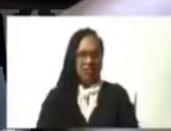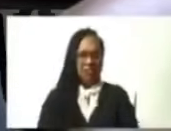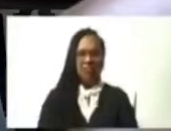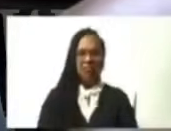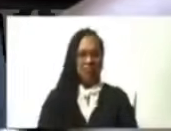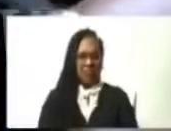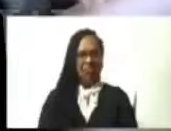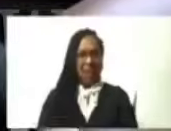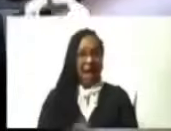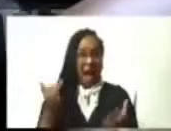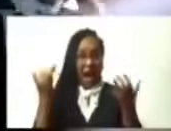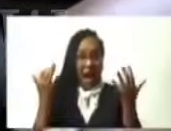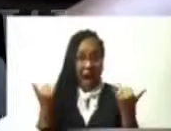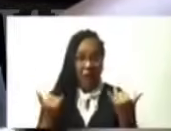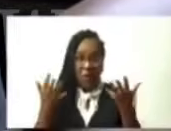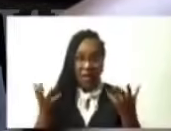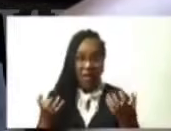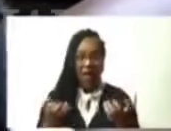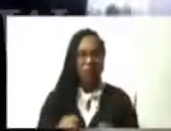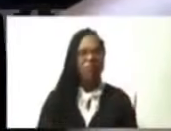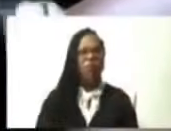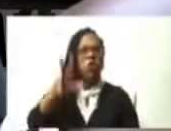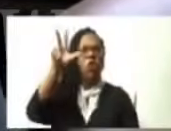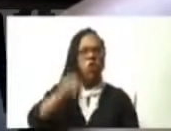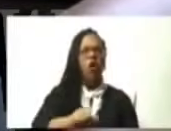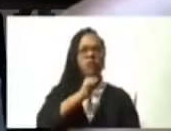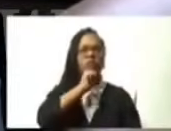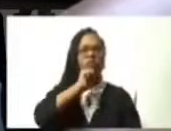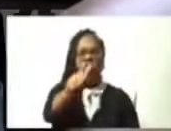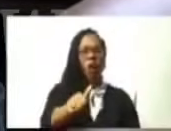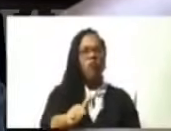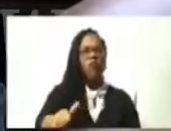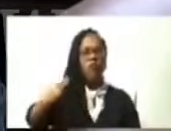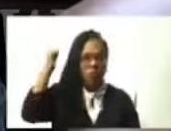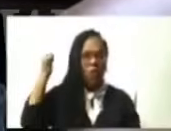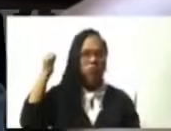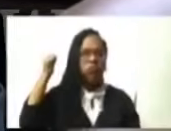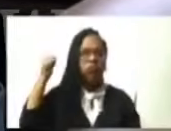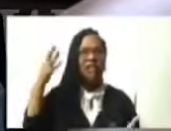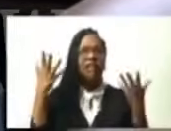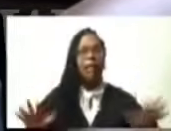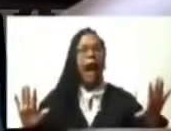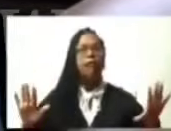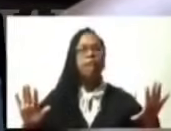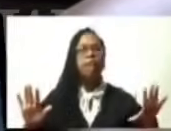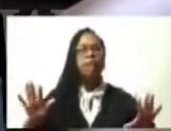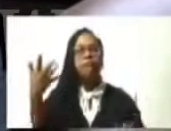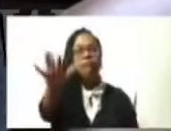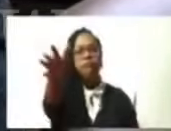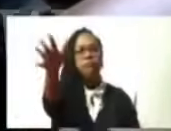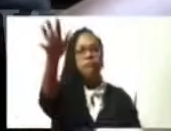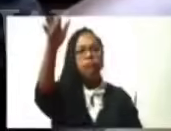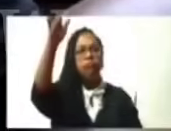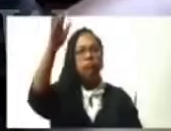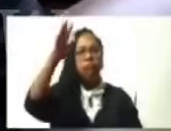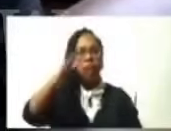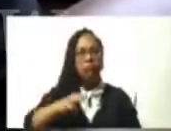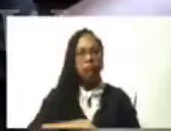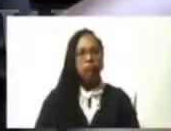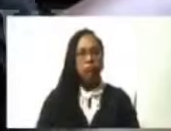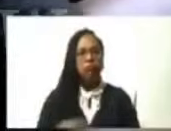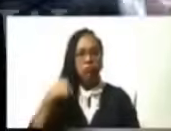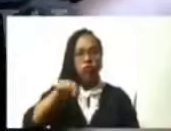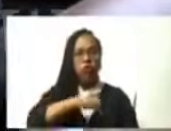no, basta ya de que nosotros como funcionarios públicos demos la cara y la vamos a